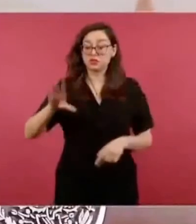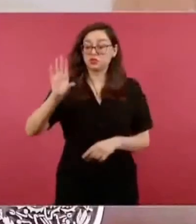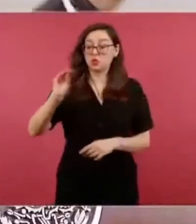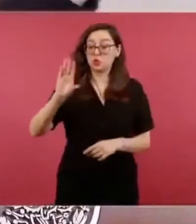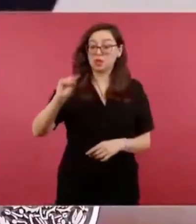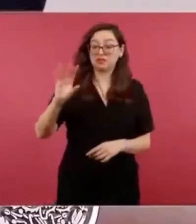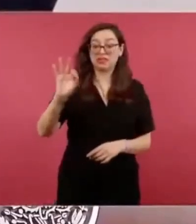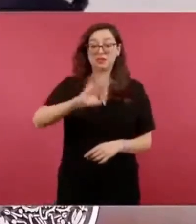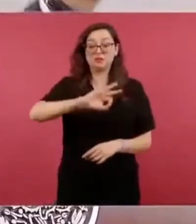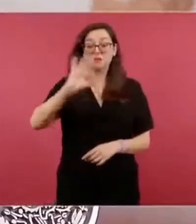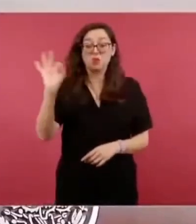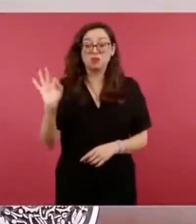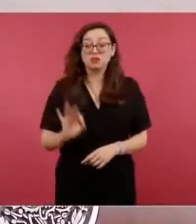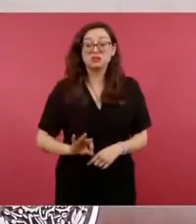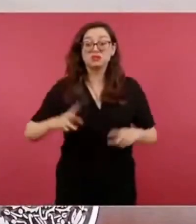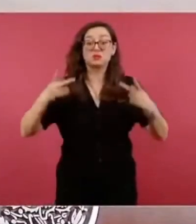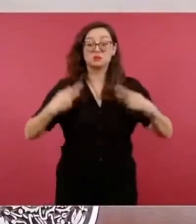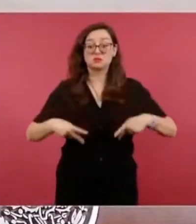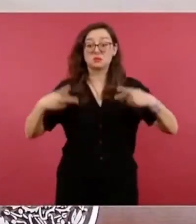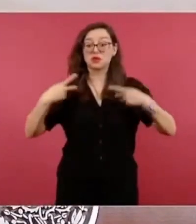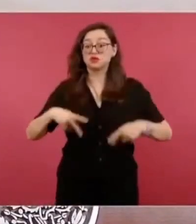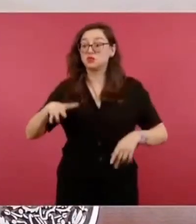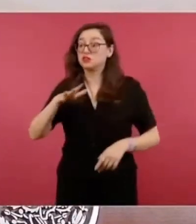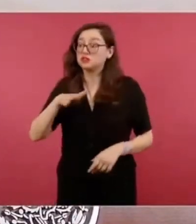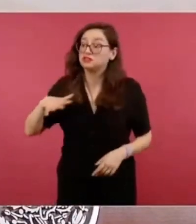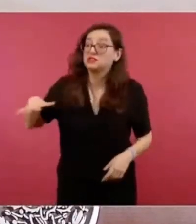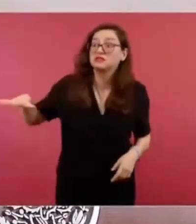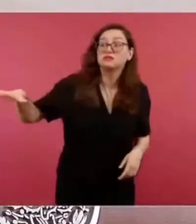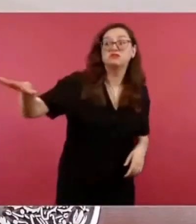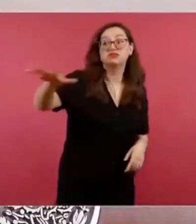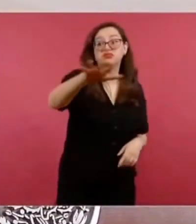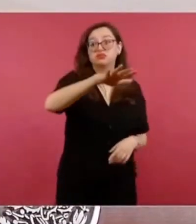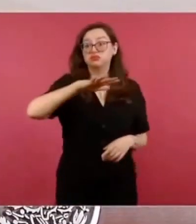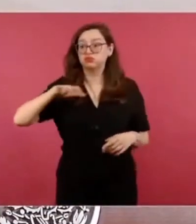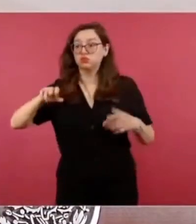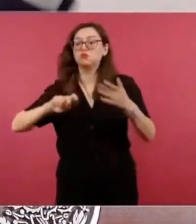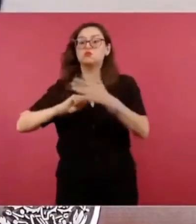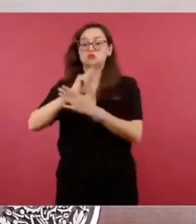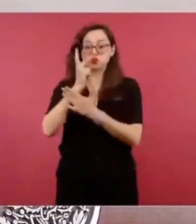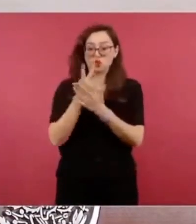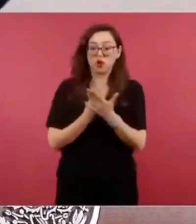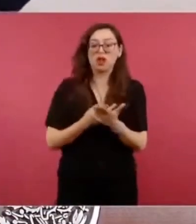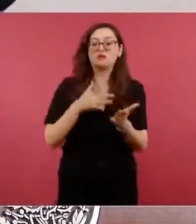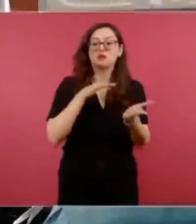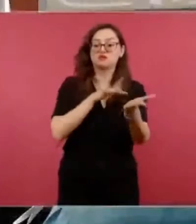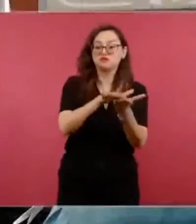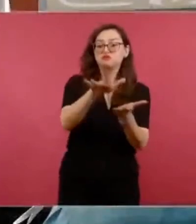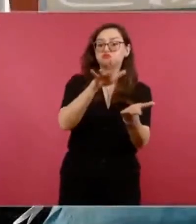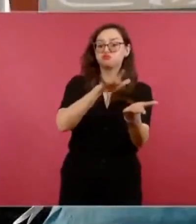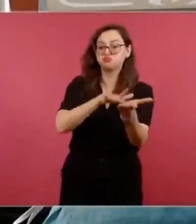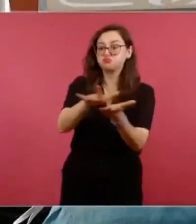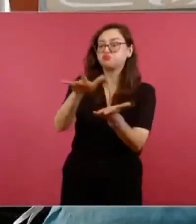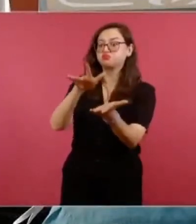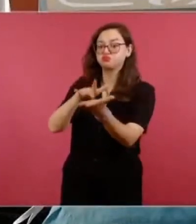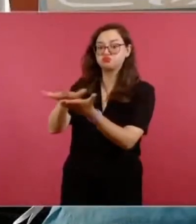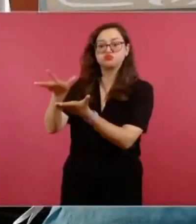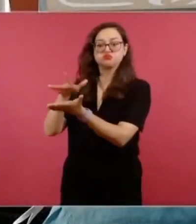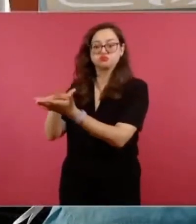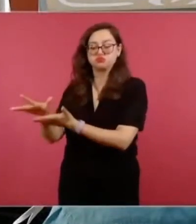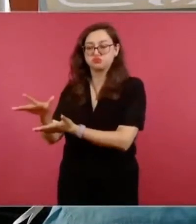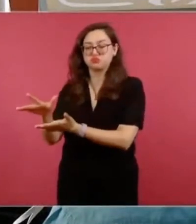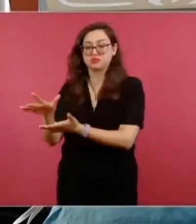de todos los hogares. Y el 10% que